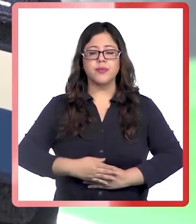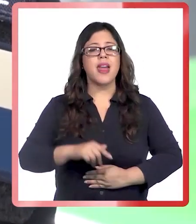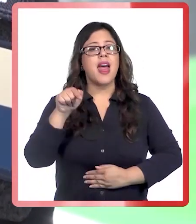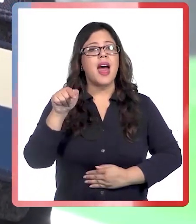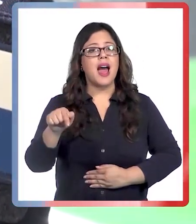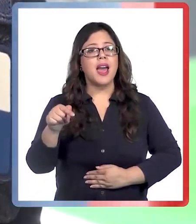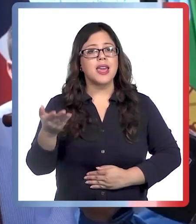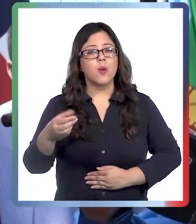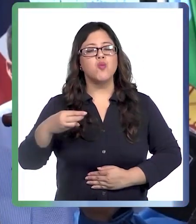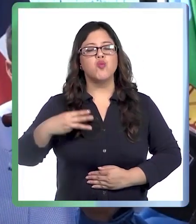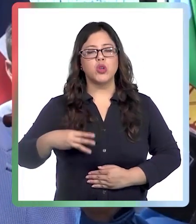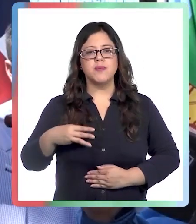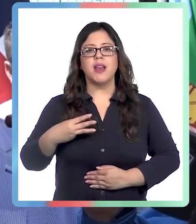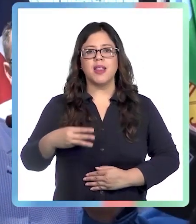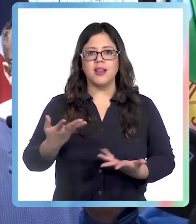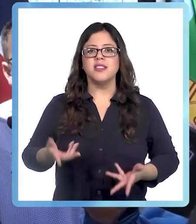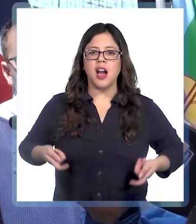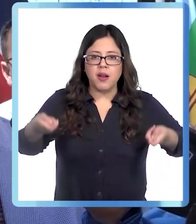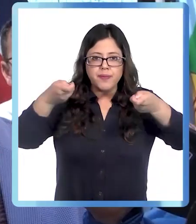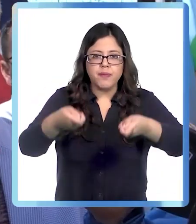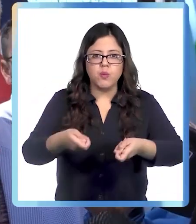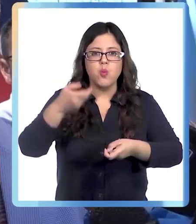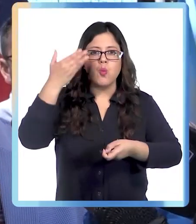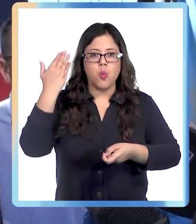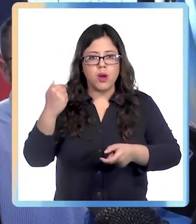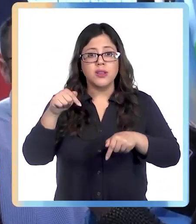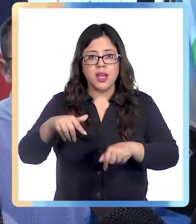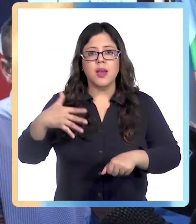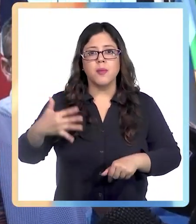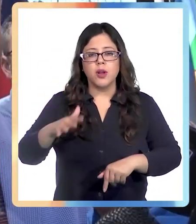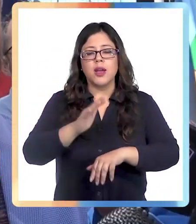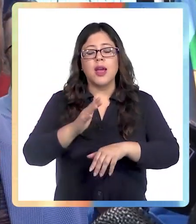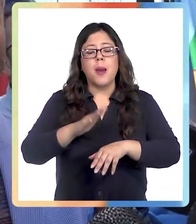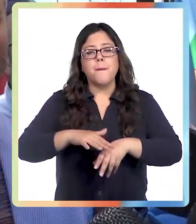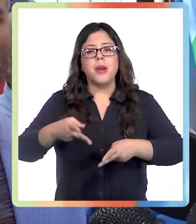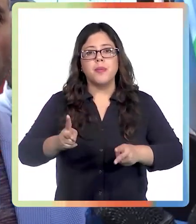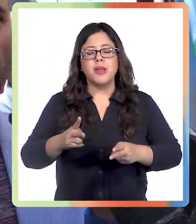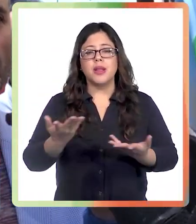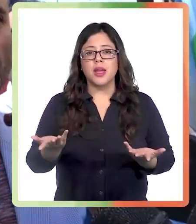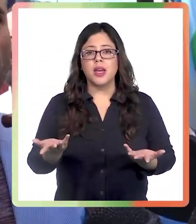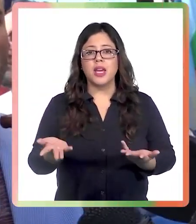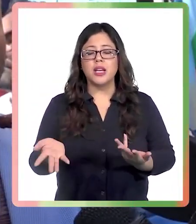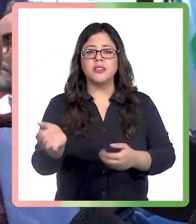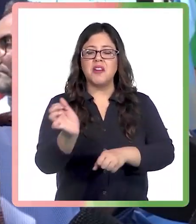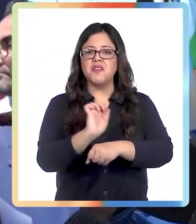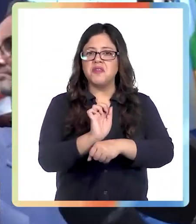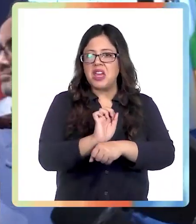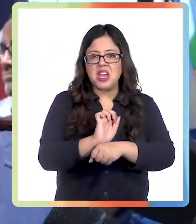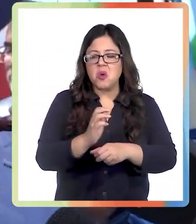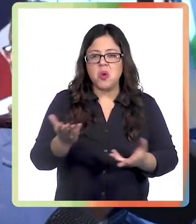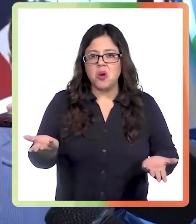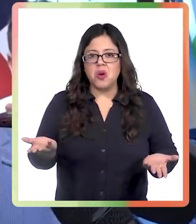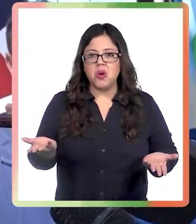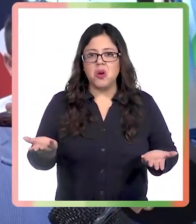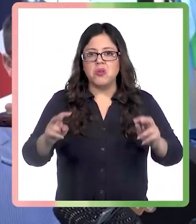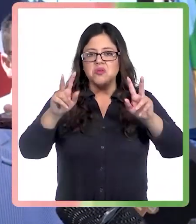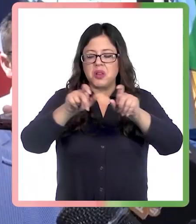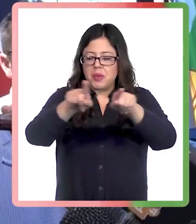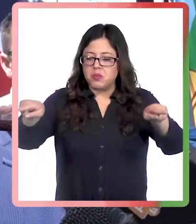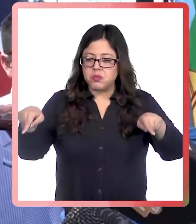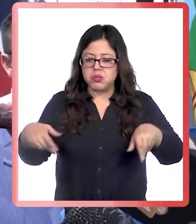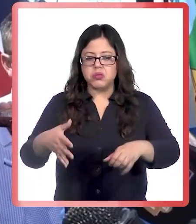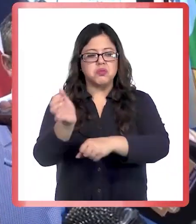hecho aportes anteriores. La verdad que es súper importante, nos permite los vehículos, ya sean retenes móviles, radio